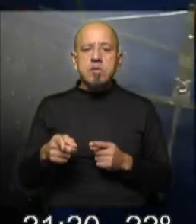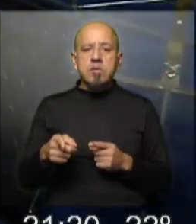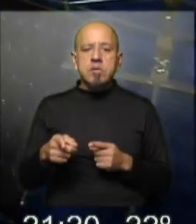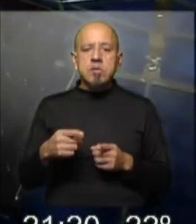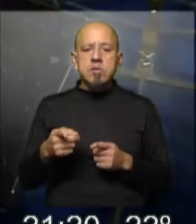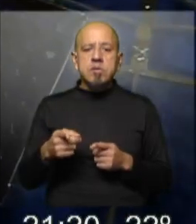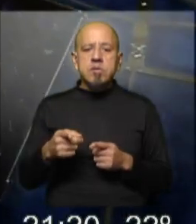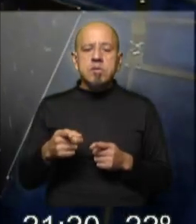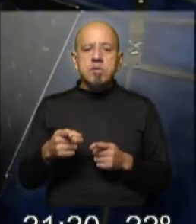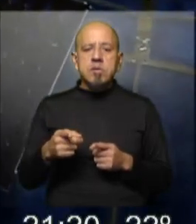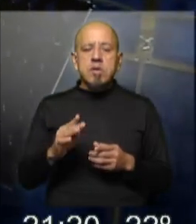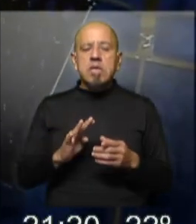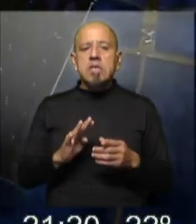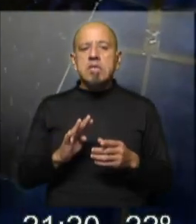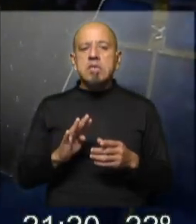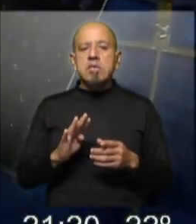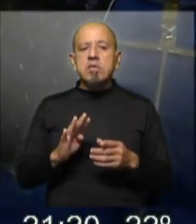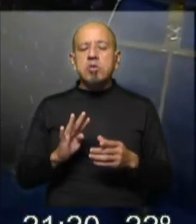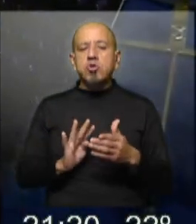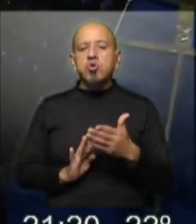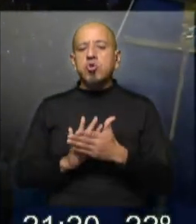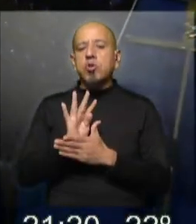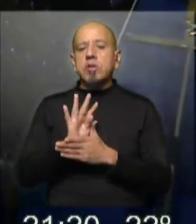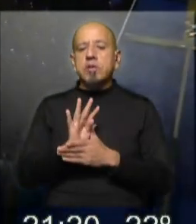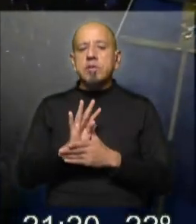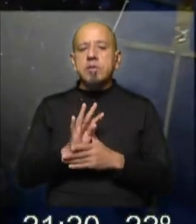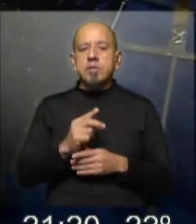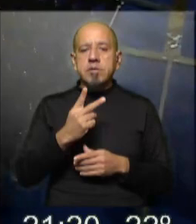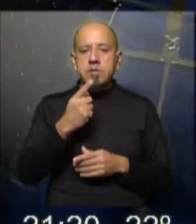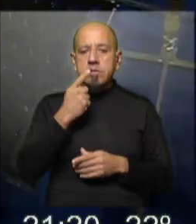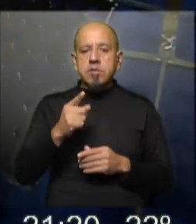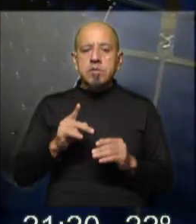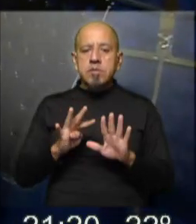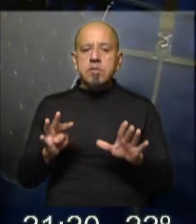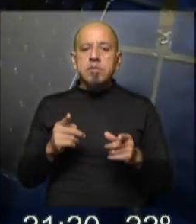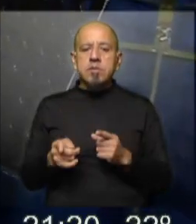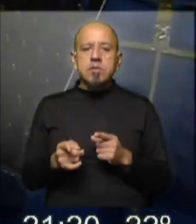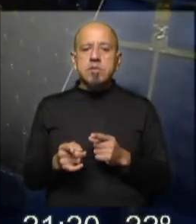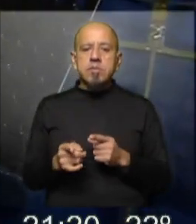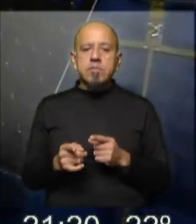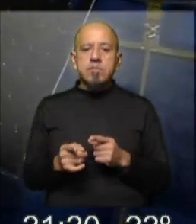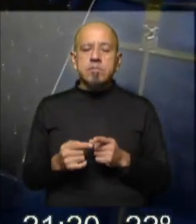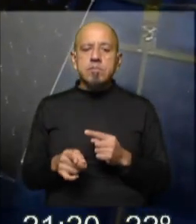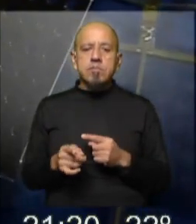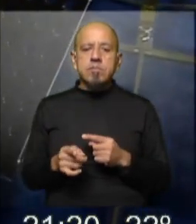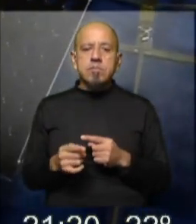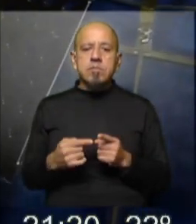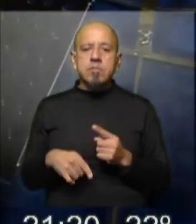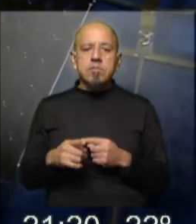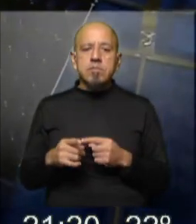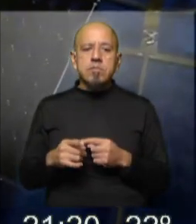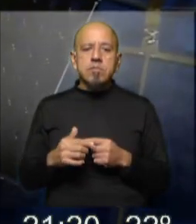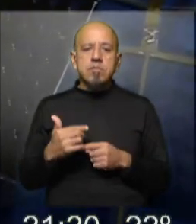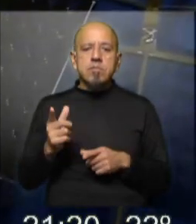en el Sodre en el 2019, claro. Por eso claro, también quedó tipo ese show y alguno más, pero claro, la